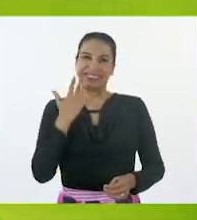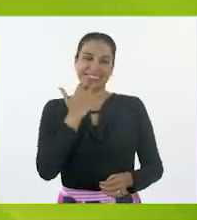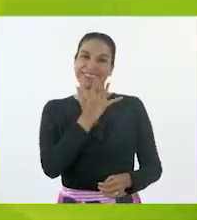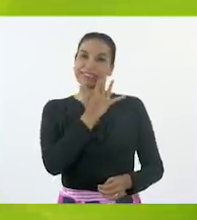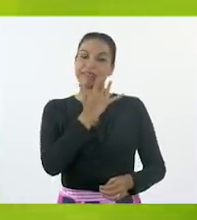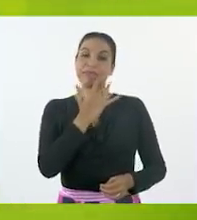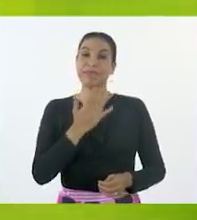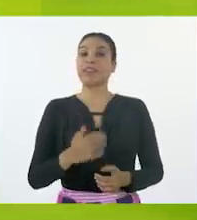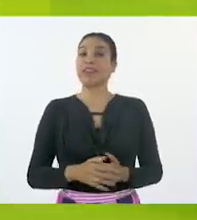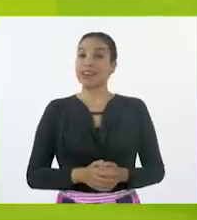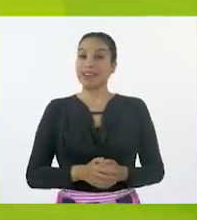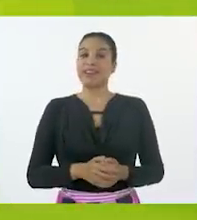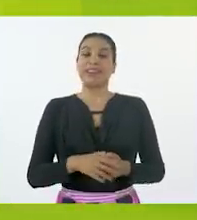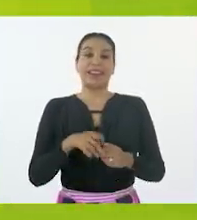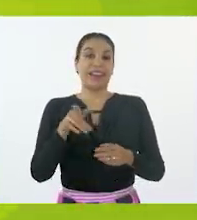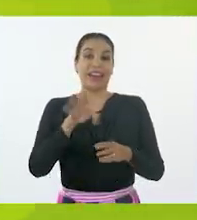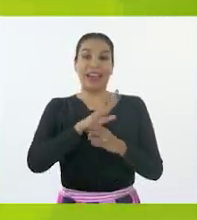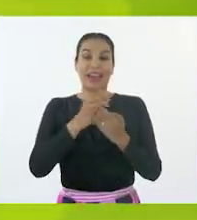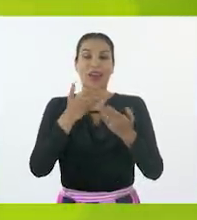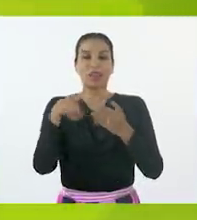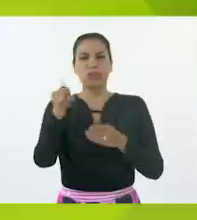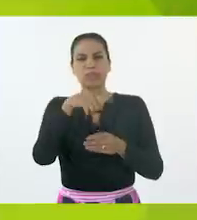apetitosos. Estaban